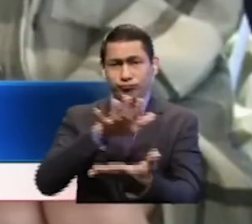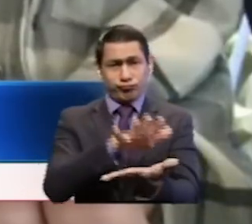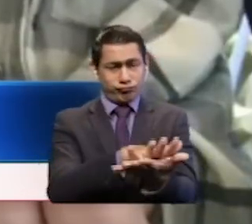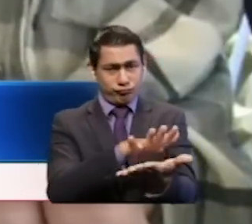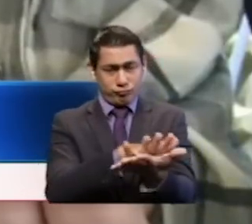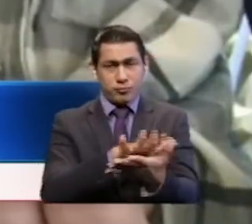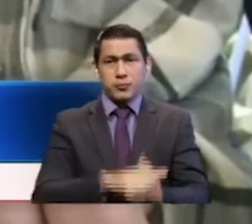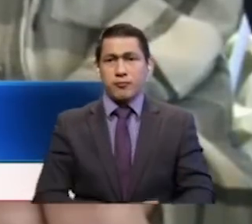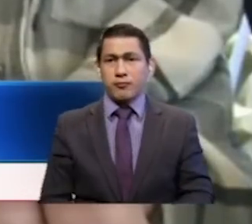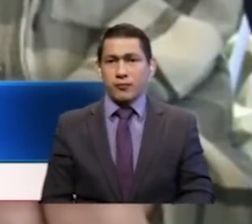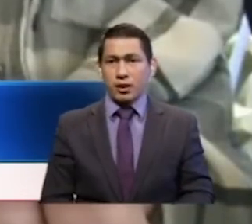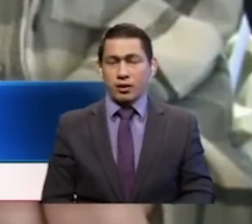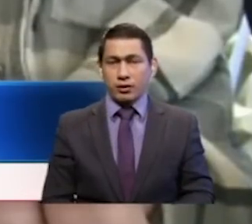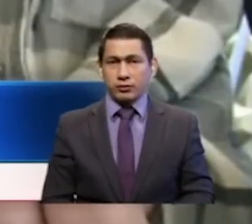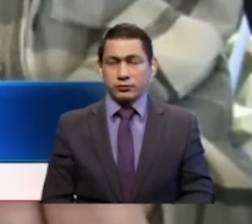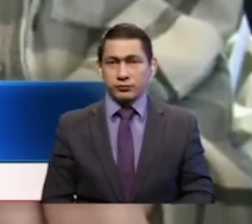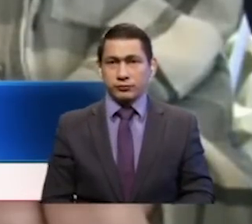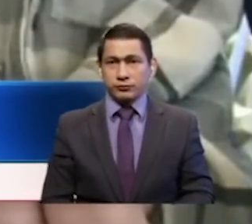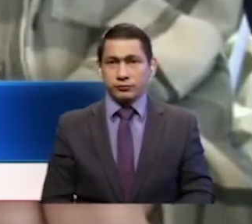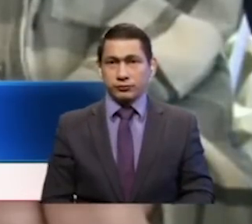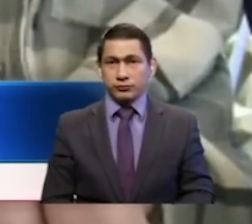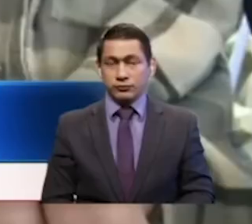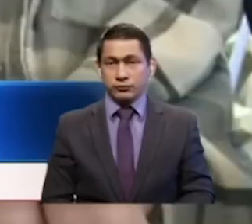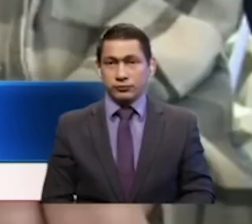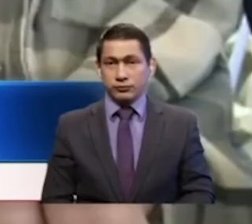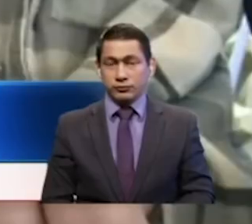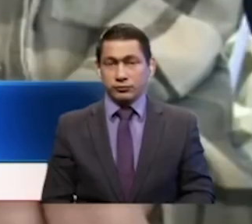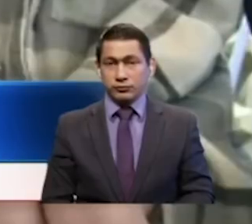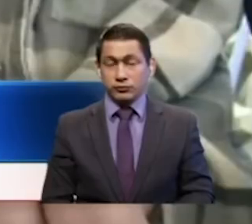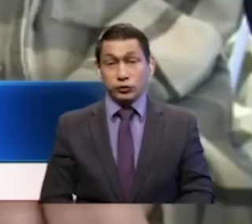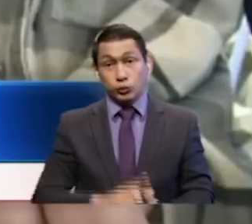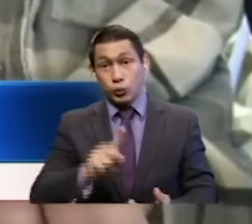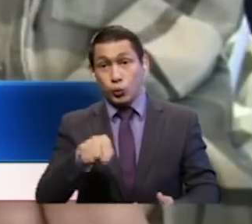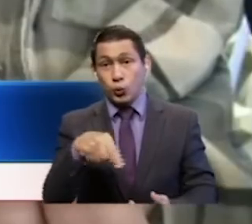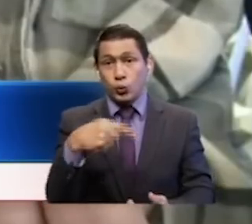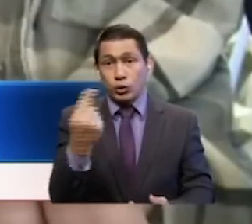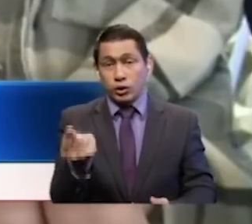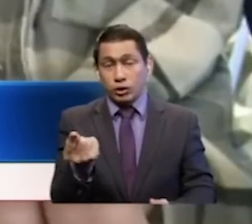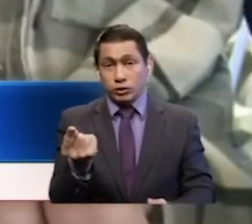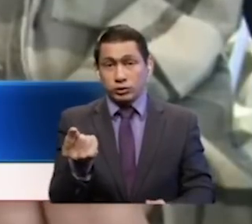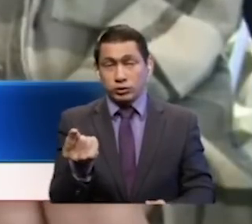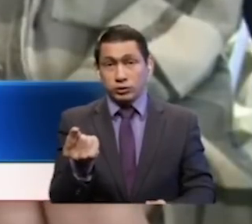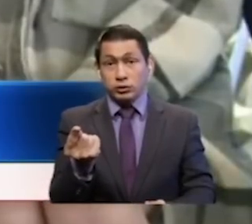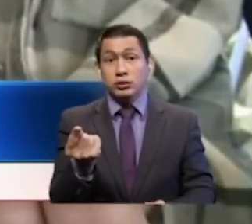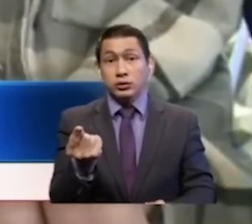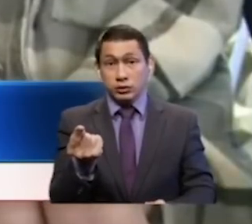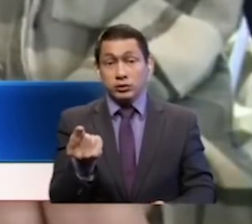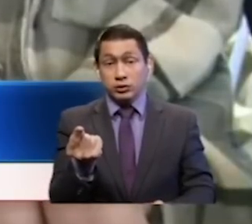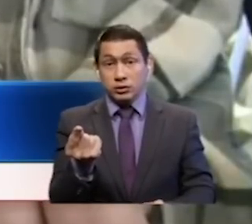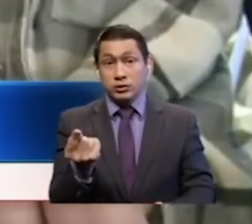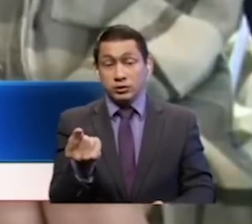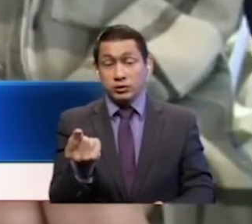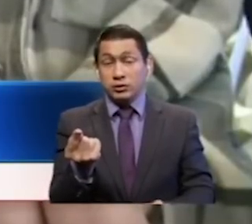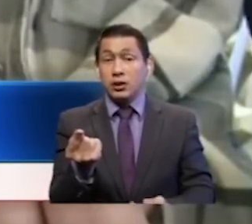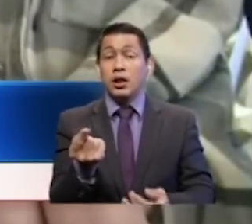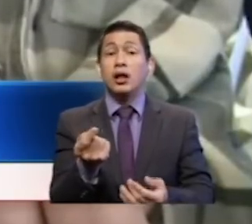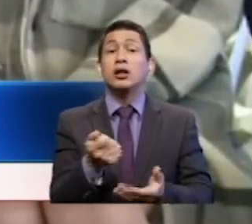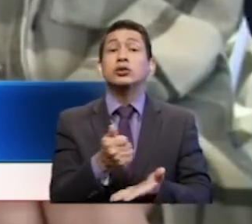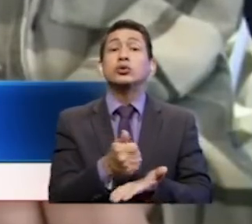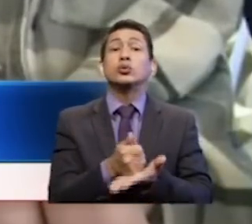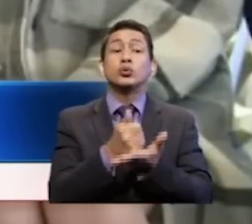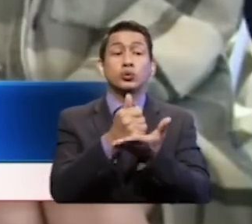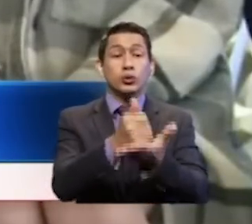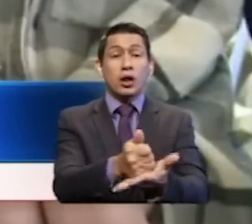futuro de la familia. Otra ventaja es que los títulos de propiedad les